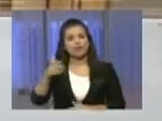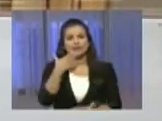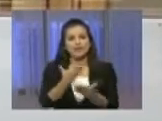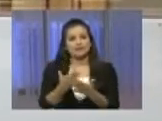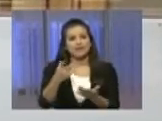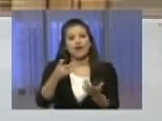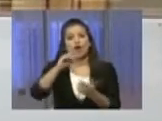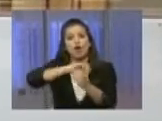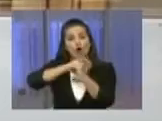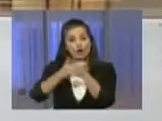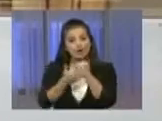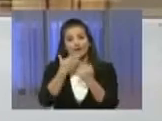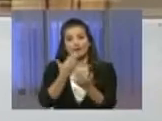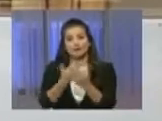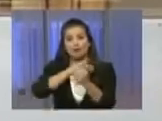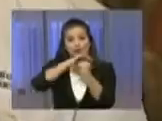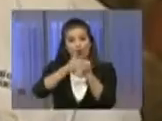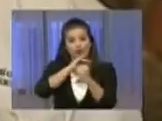Rodríguez